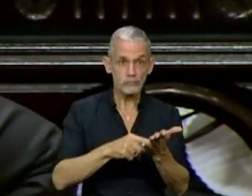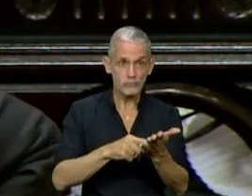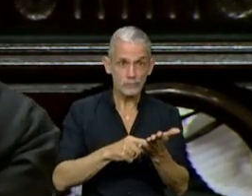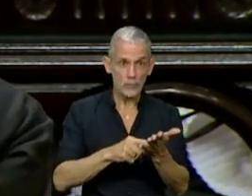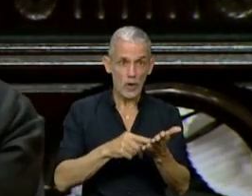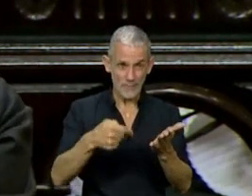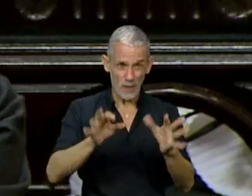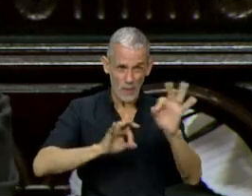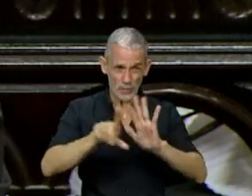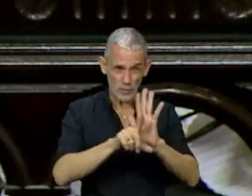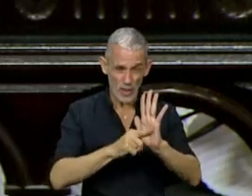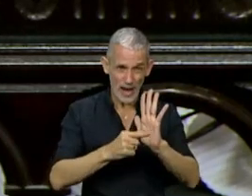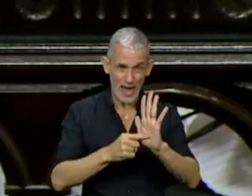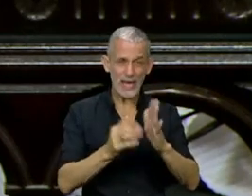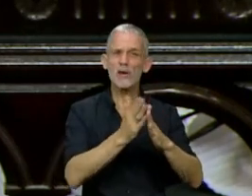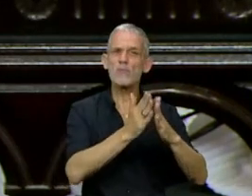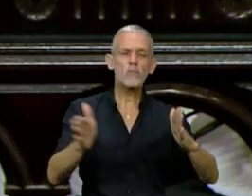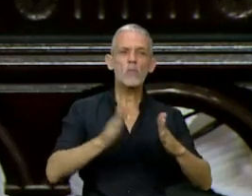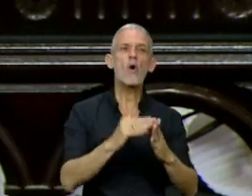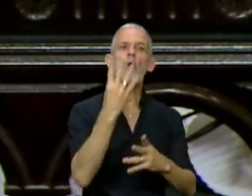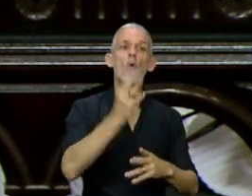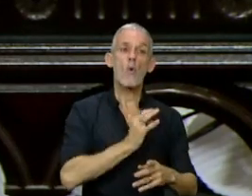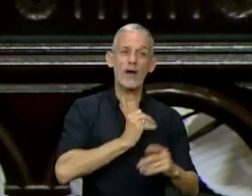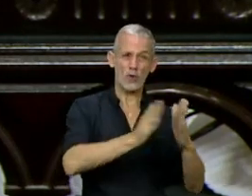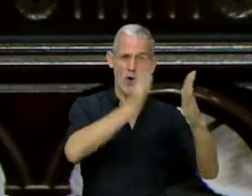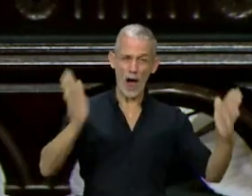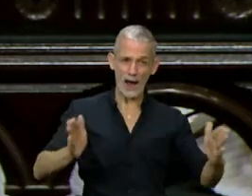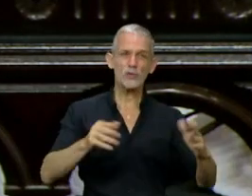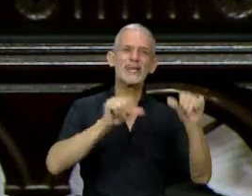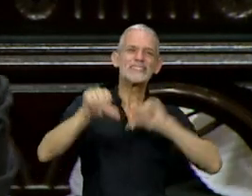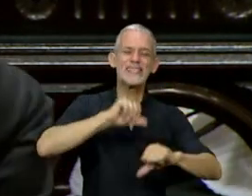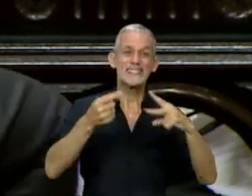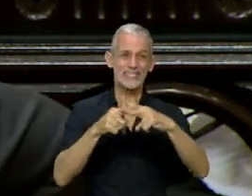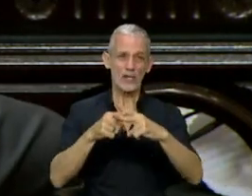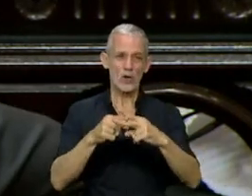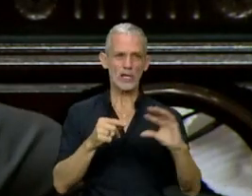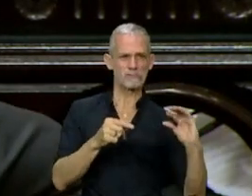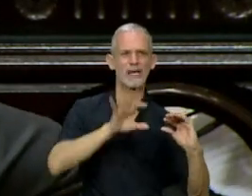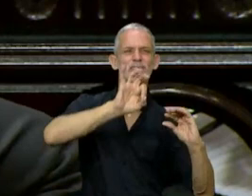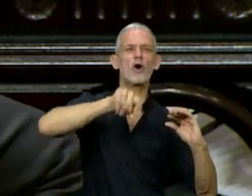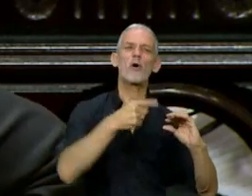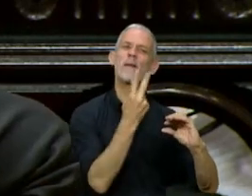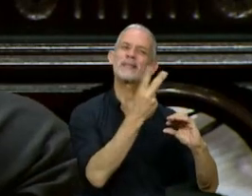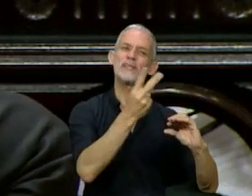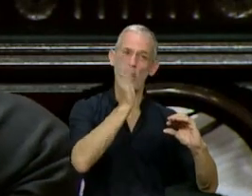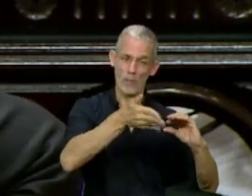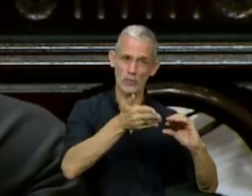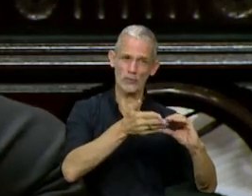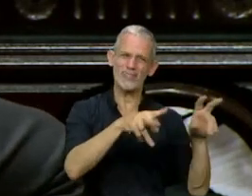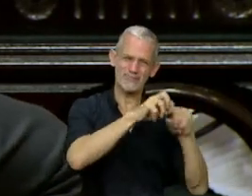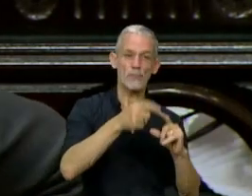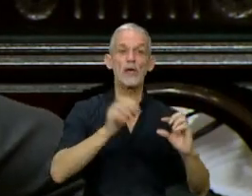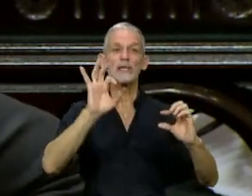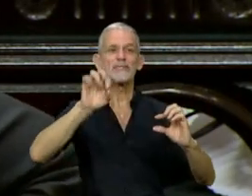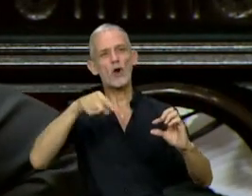un presupuesto que pasó nada más y nada menos que en 4 años en ciencia y tecnología del 0,22% del producto